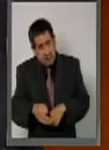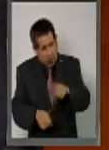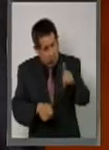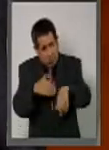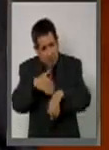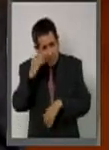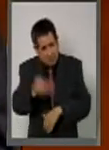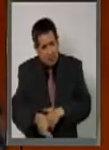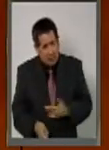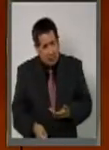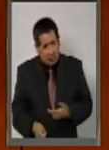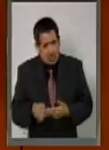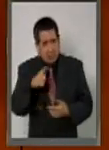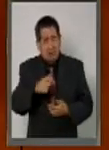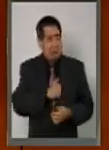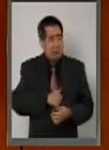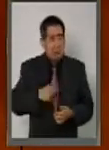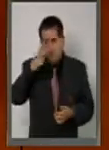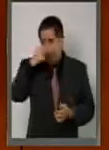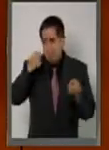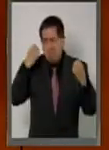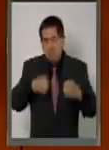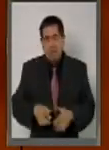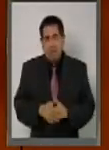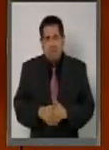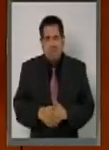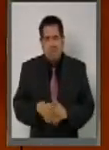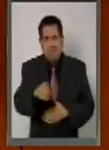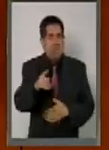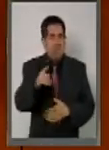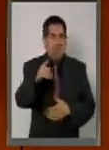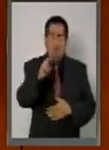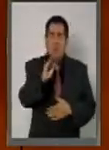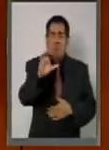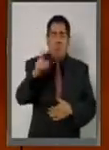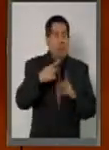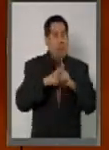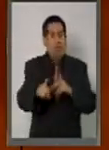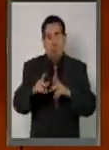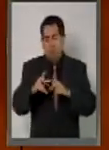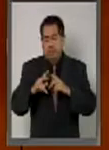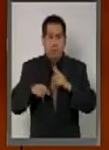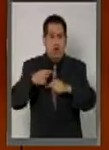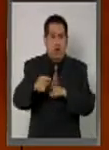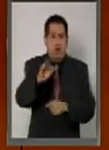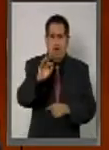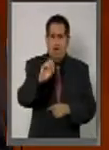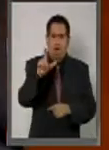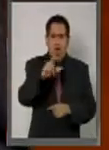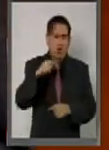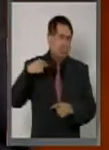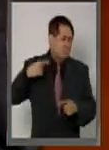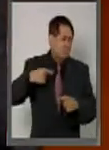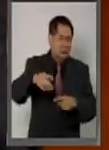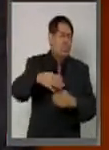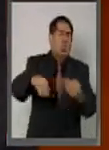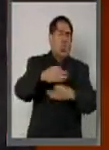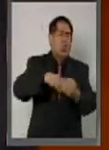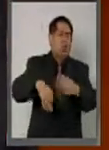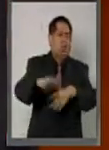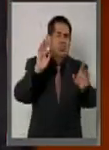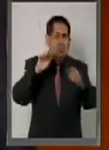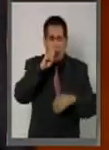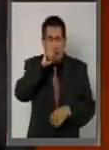que usted acepta, esa es la desgracia de México. Ahí Calderón fue el iniciador, pero Fox y todos los demás y